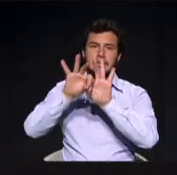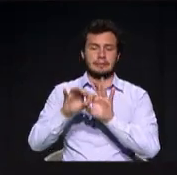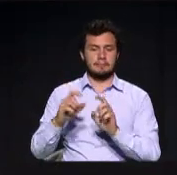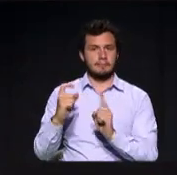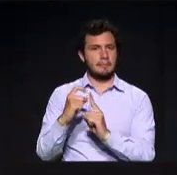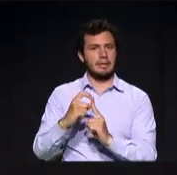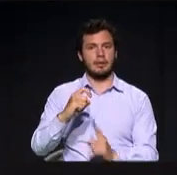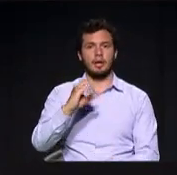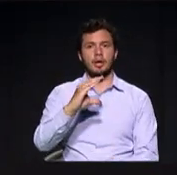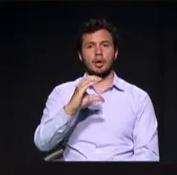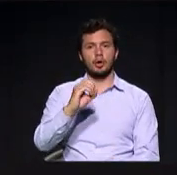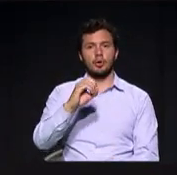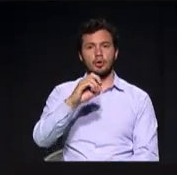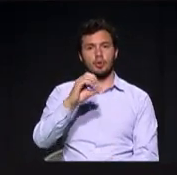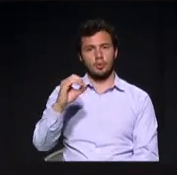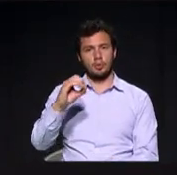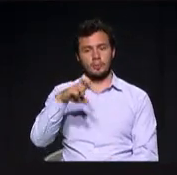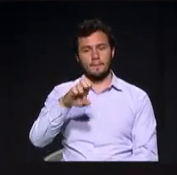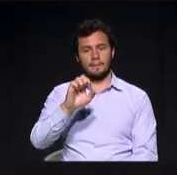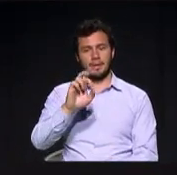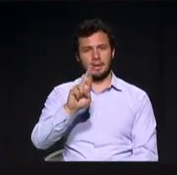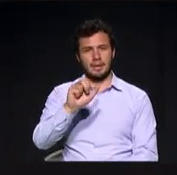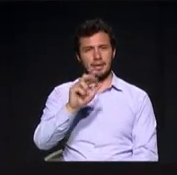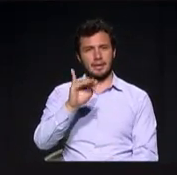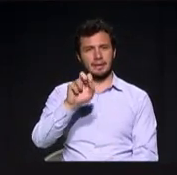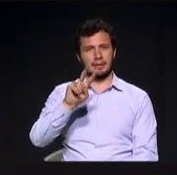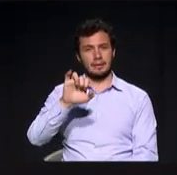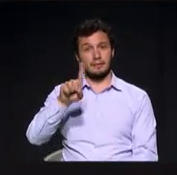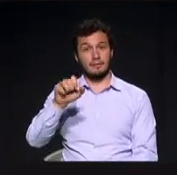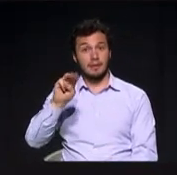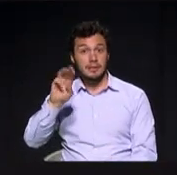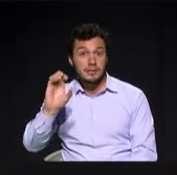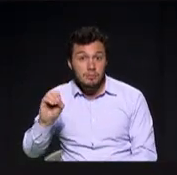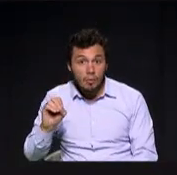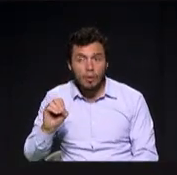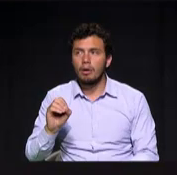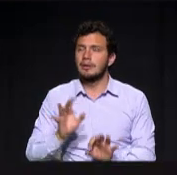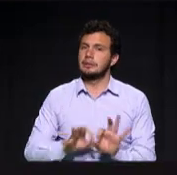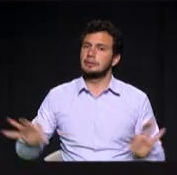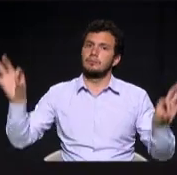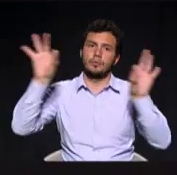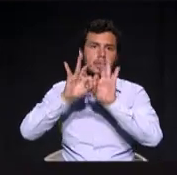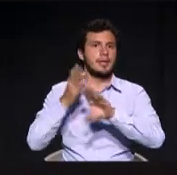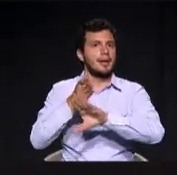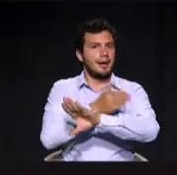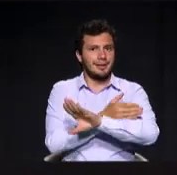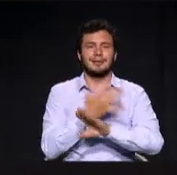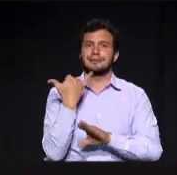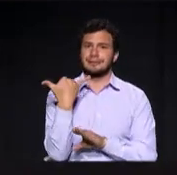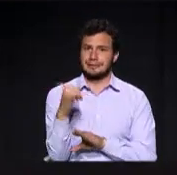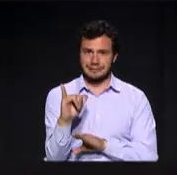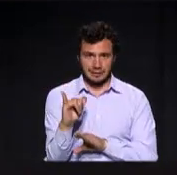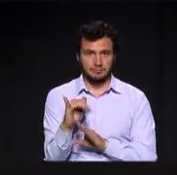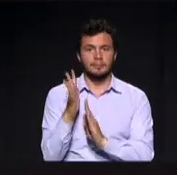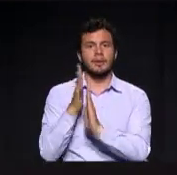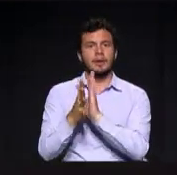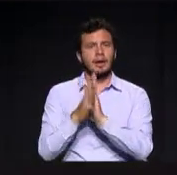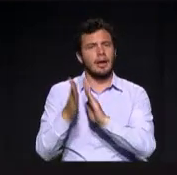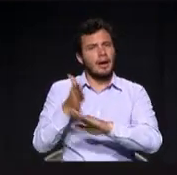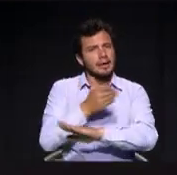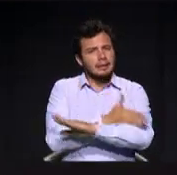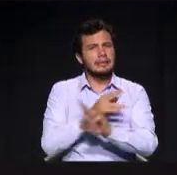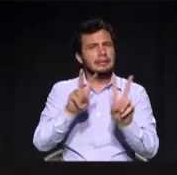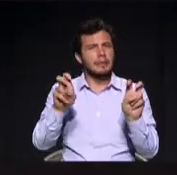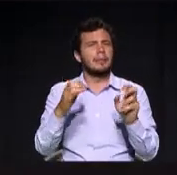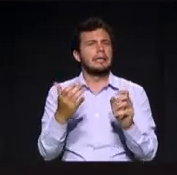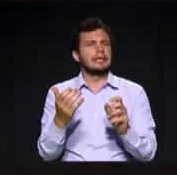partes ahí entra el tema de la bien llamada cannabis las cannabis